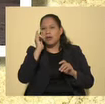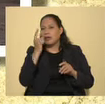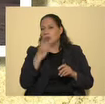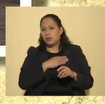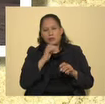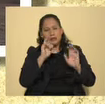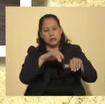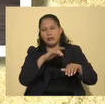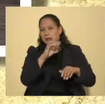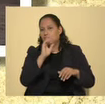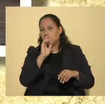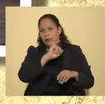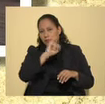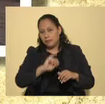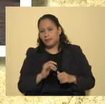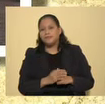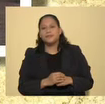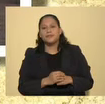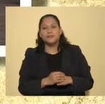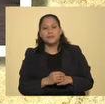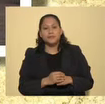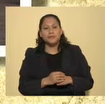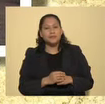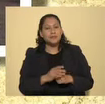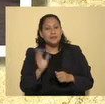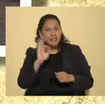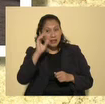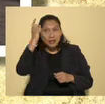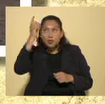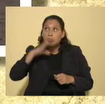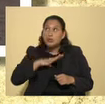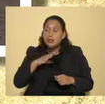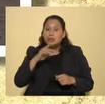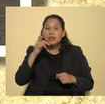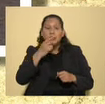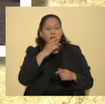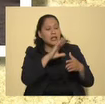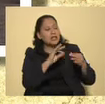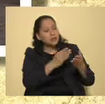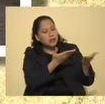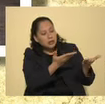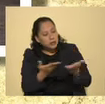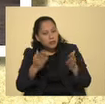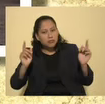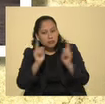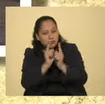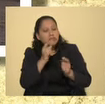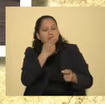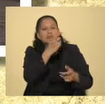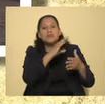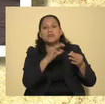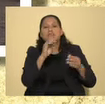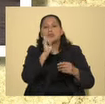tenido que pasar por ahí. En el supuesto caso de que Dios exista, ¿qué te gustaría que te dijera cuando llegues al cielo?